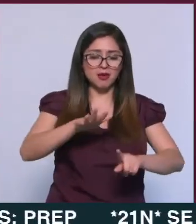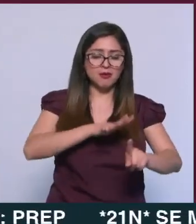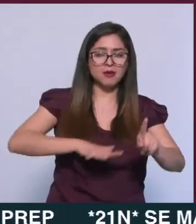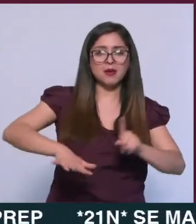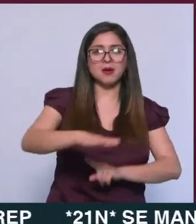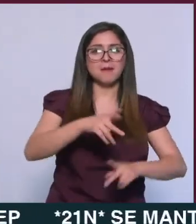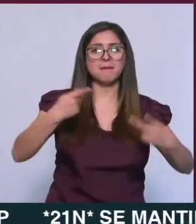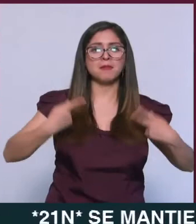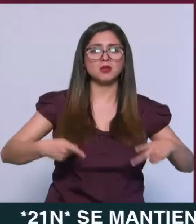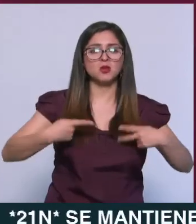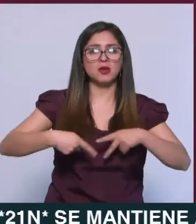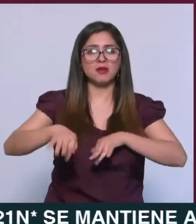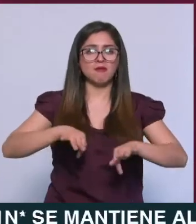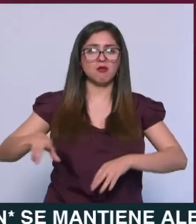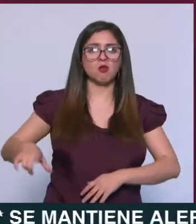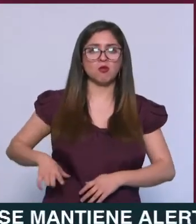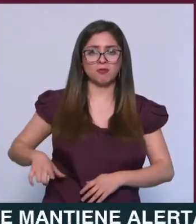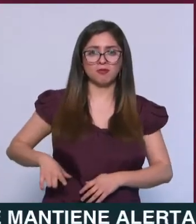El gobierno